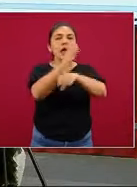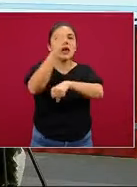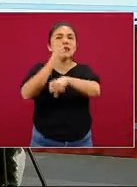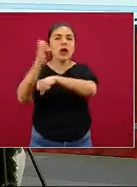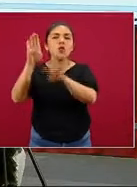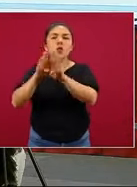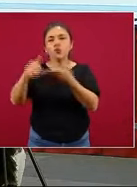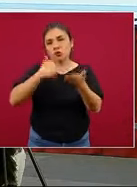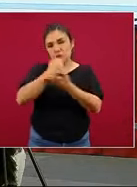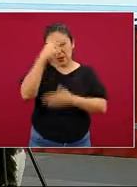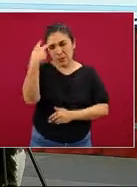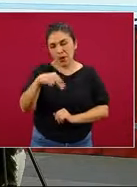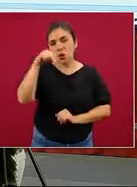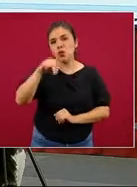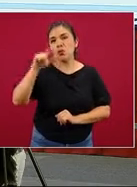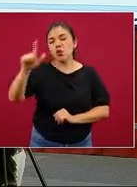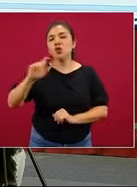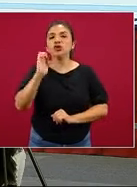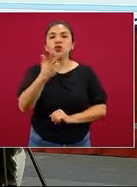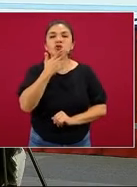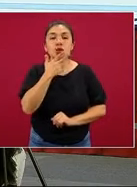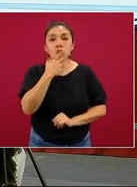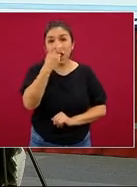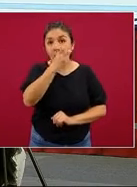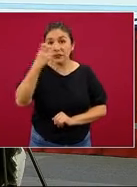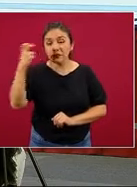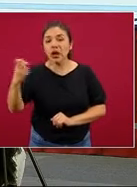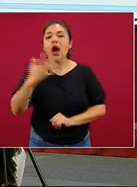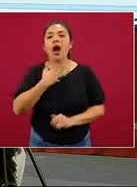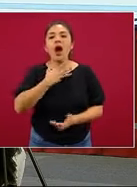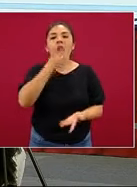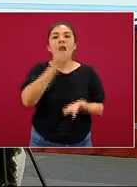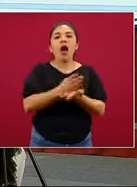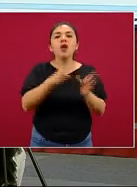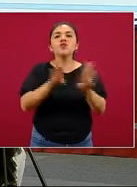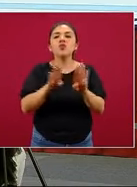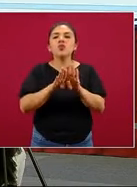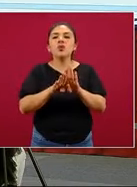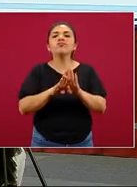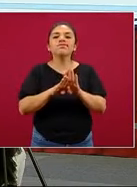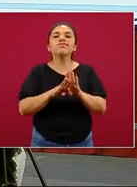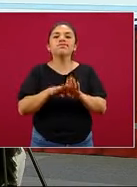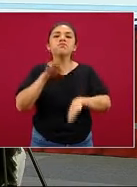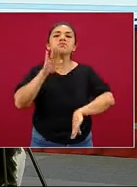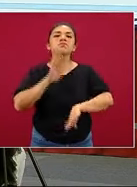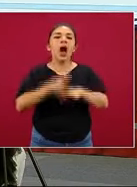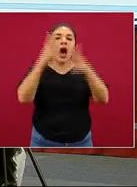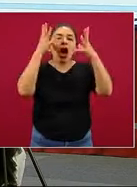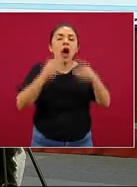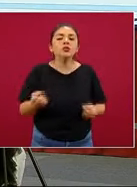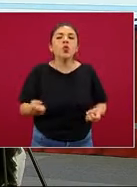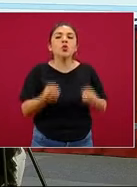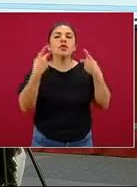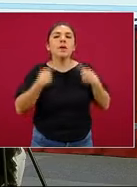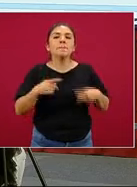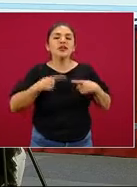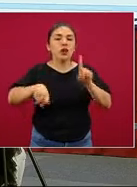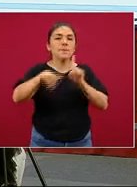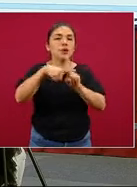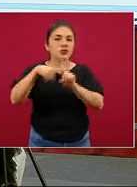como Ciudad de México, Nuevo León y Chihuahua, que presentan una distribución o una concentración de mayor número de casos